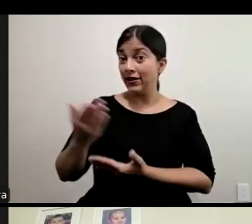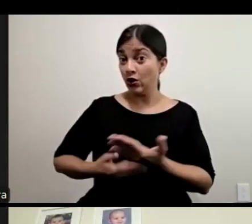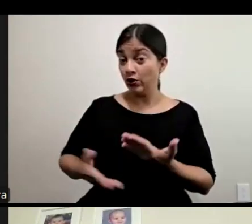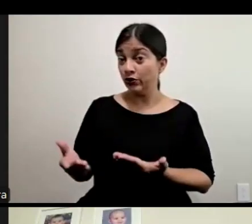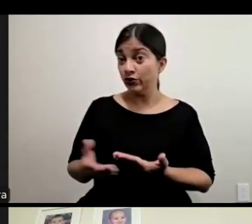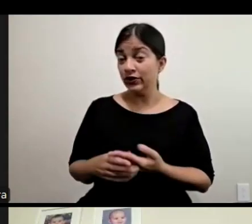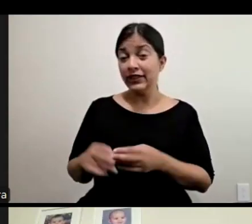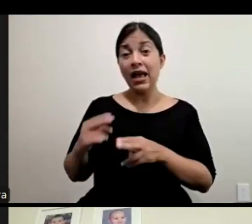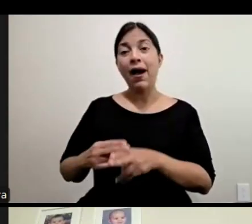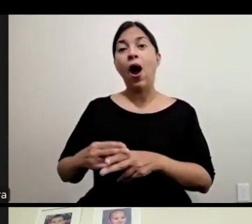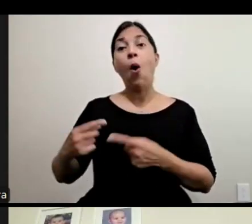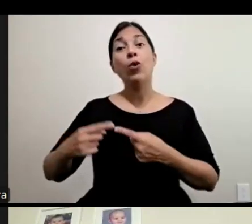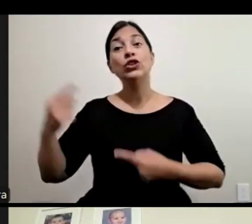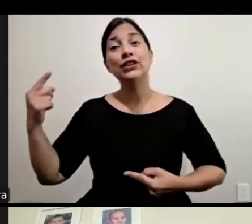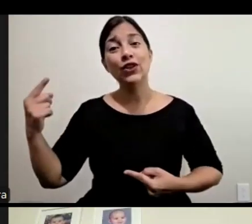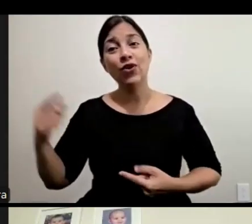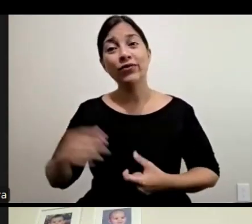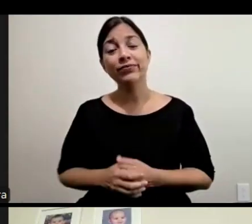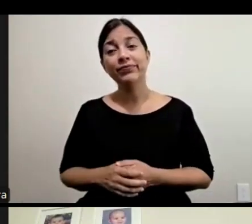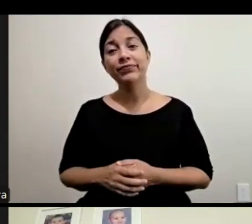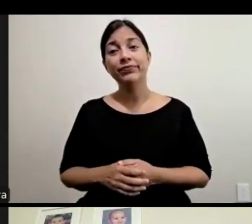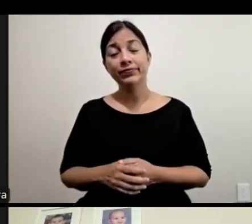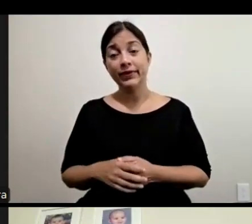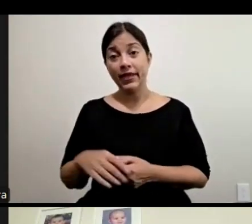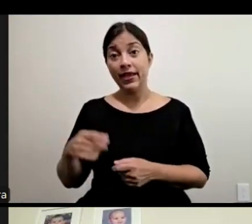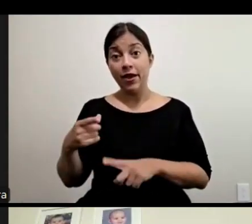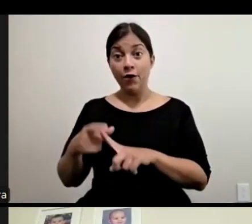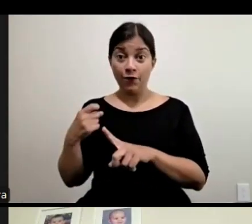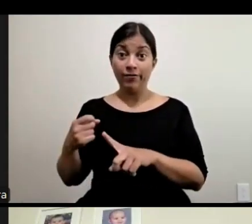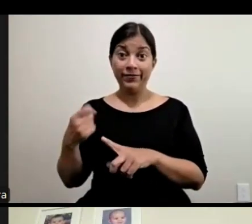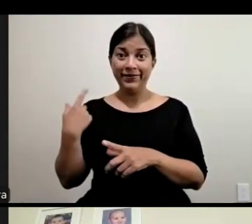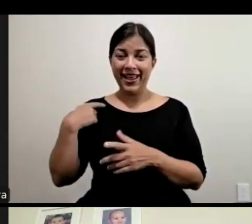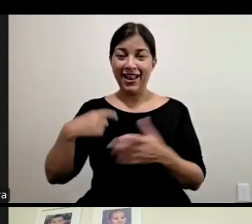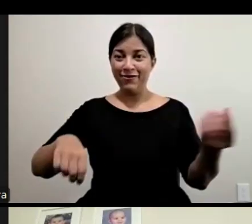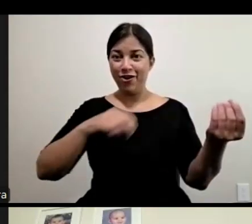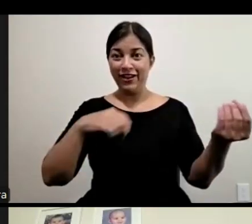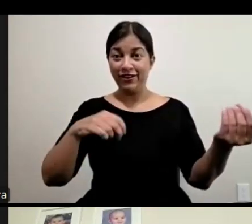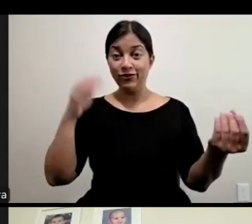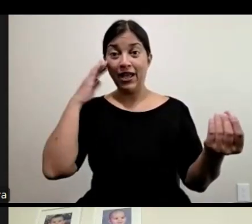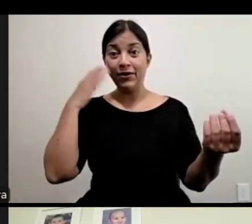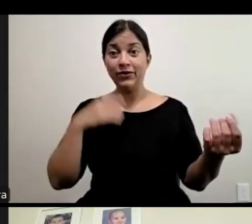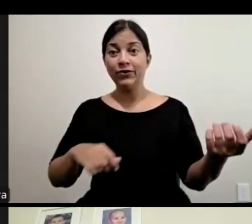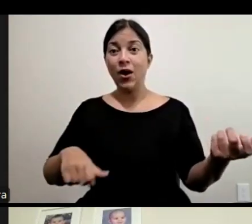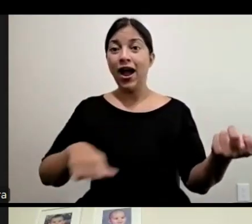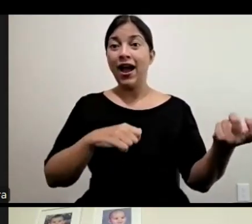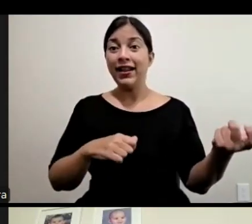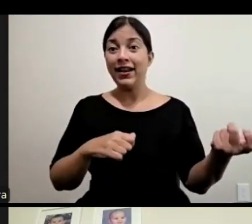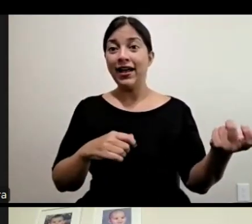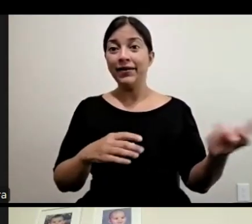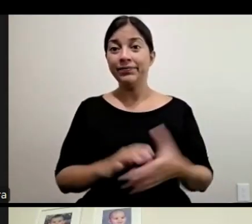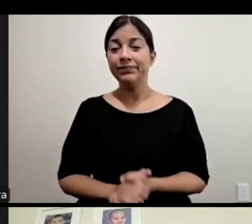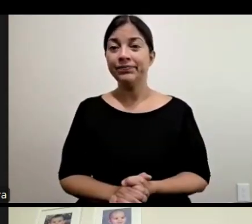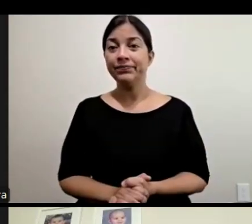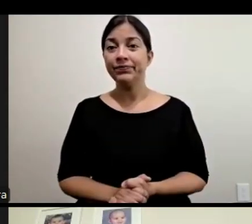llama la oposición, viene de la postura del violín, porque tú agarras el violín aquí y este brazo lo tienes aquí.